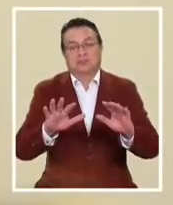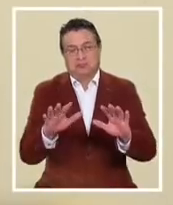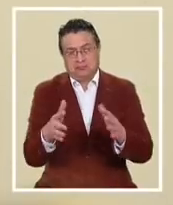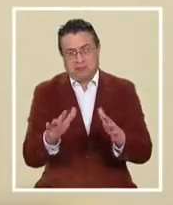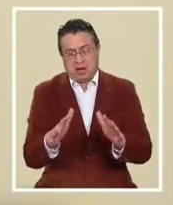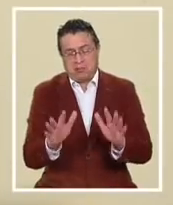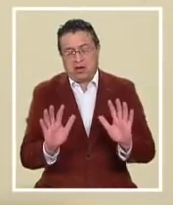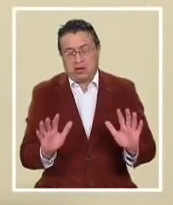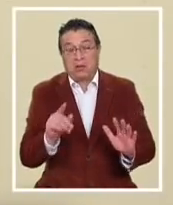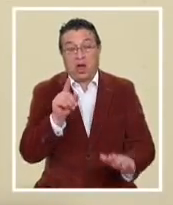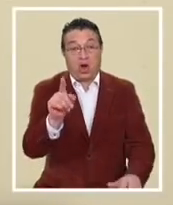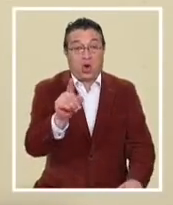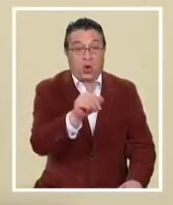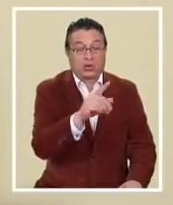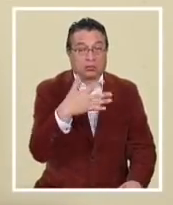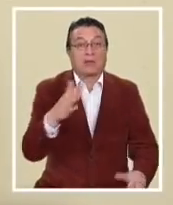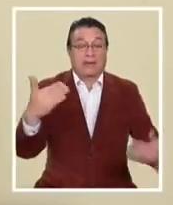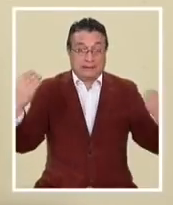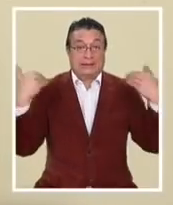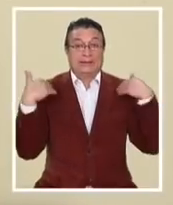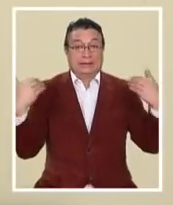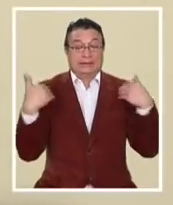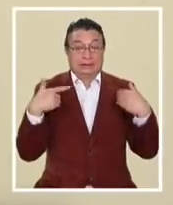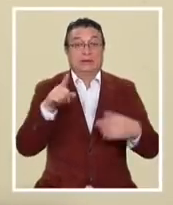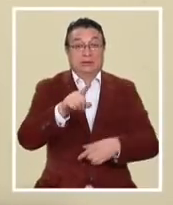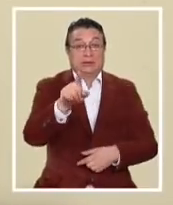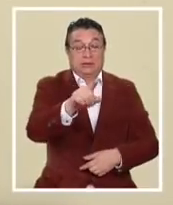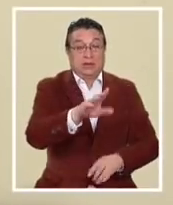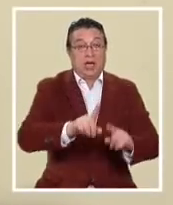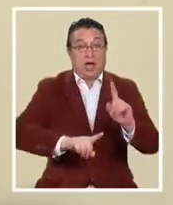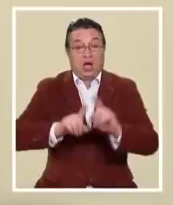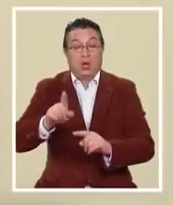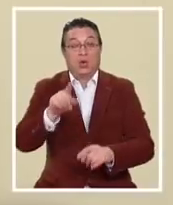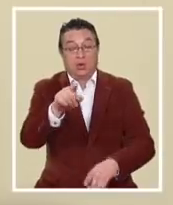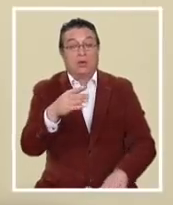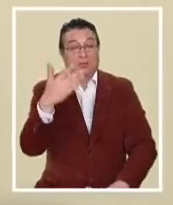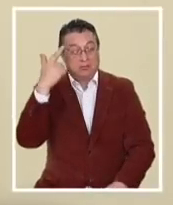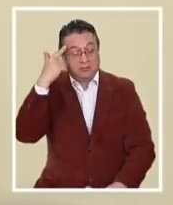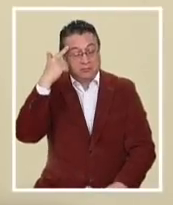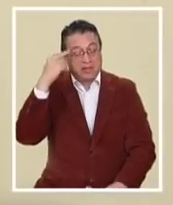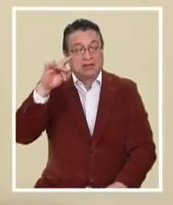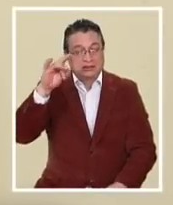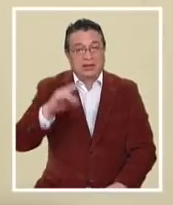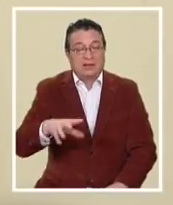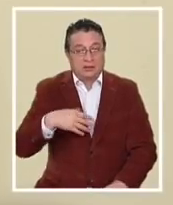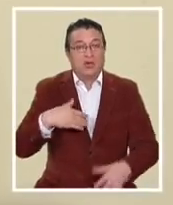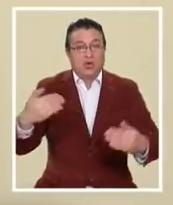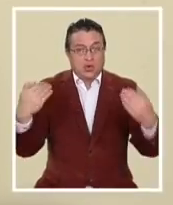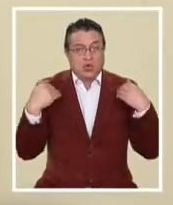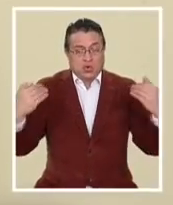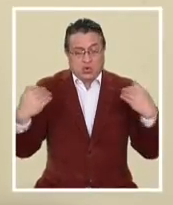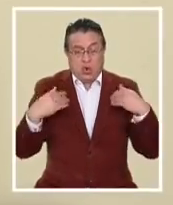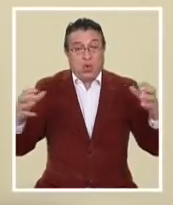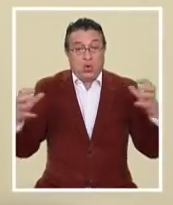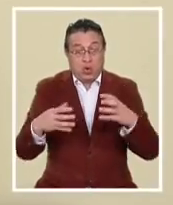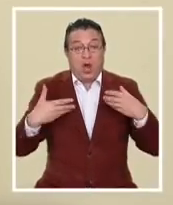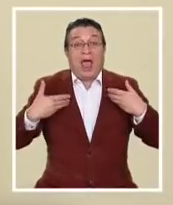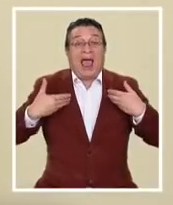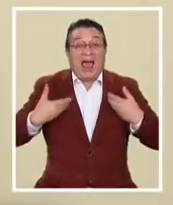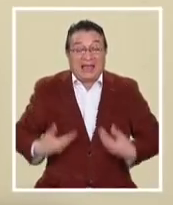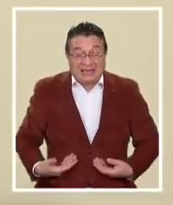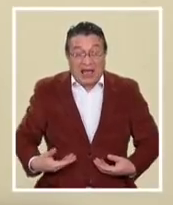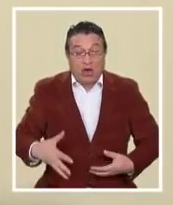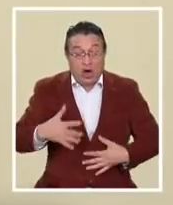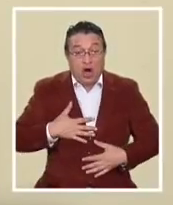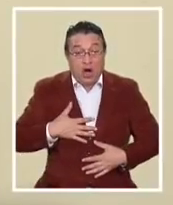Probablemente ustedes hagan gimnasia, digamos, algún tipo de ejercicio. Seguramente se hacen una gran cantidad de gimnasia en la que quedan muy cansados, pero de